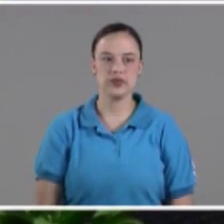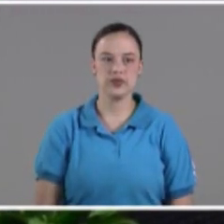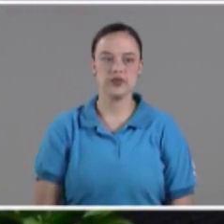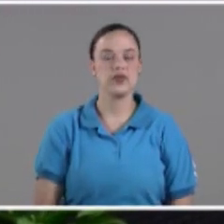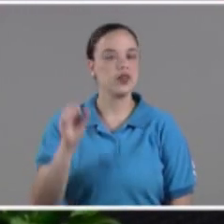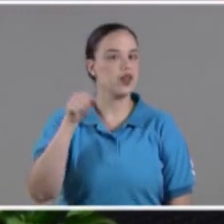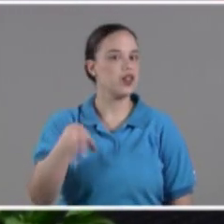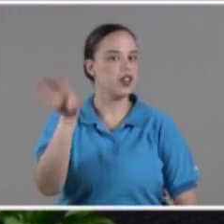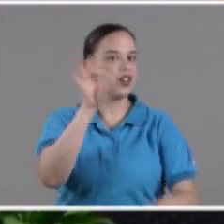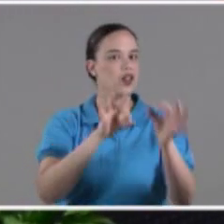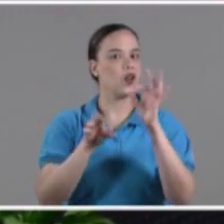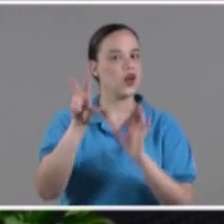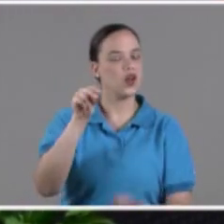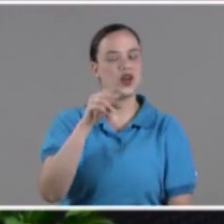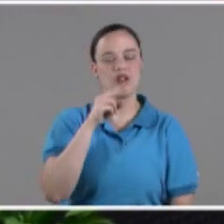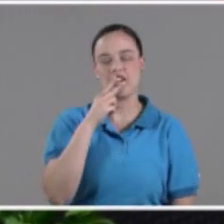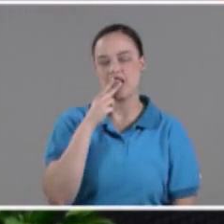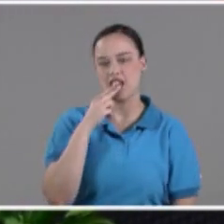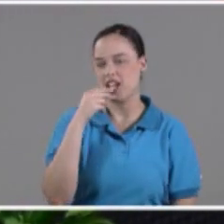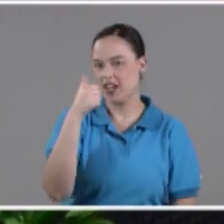sí o no hermanas